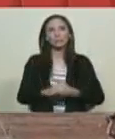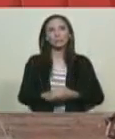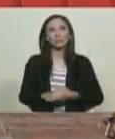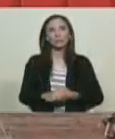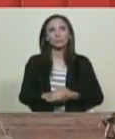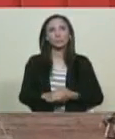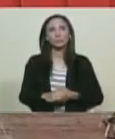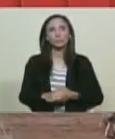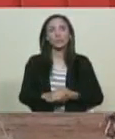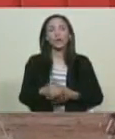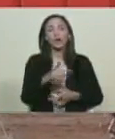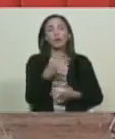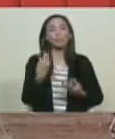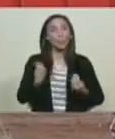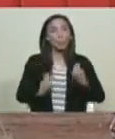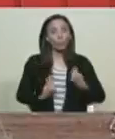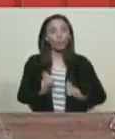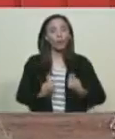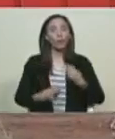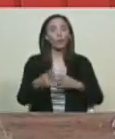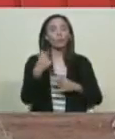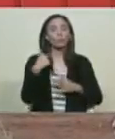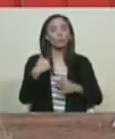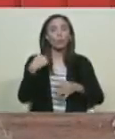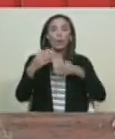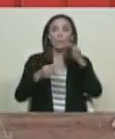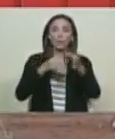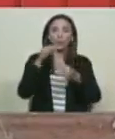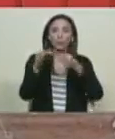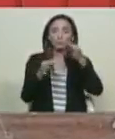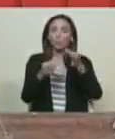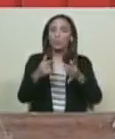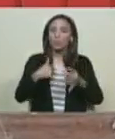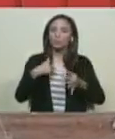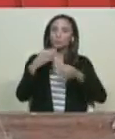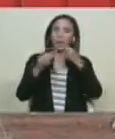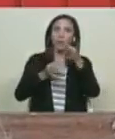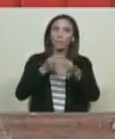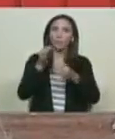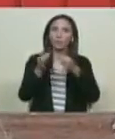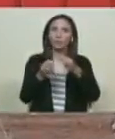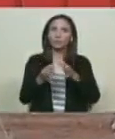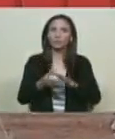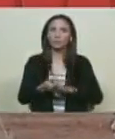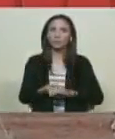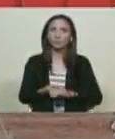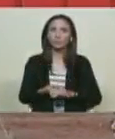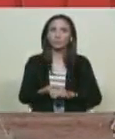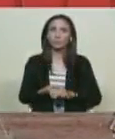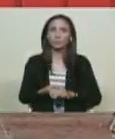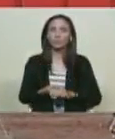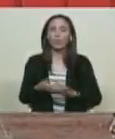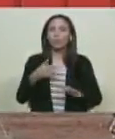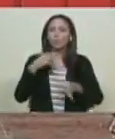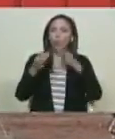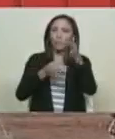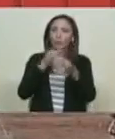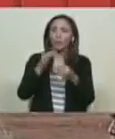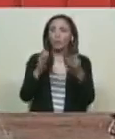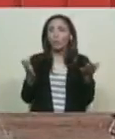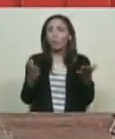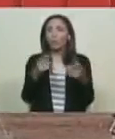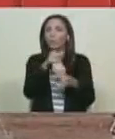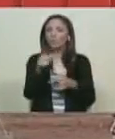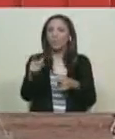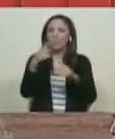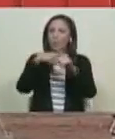me preocupa. Porque ustedes saben que eso yo lo tengo garantizado, que no me lo tienen ni que pedir. Está bien que lo pidan.